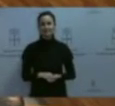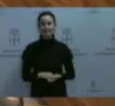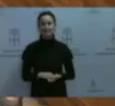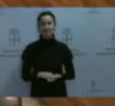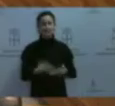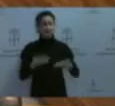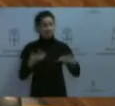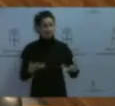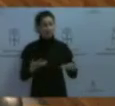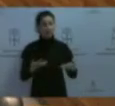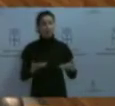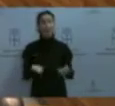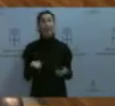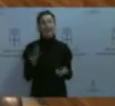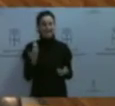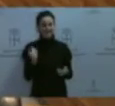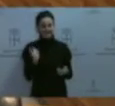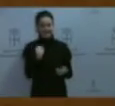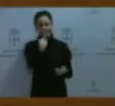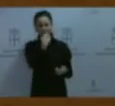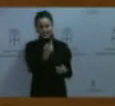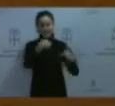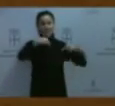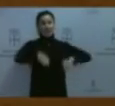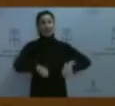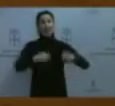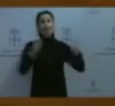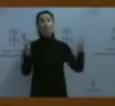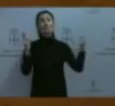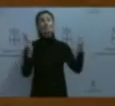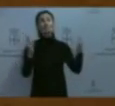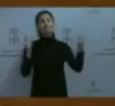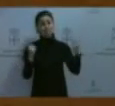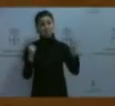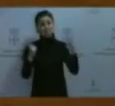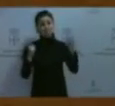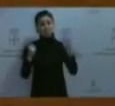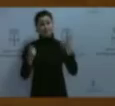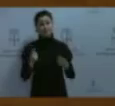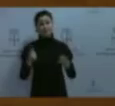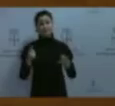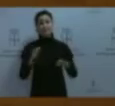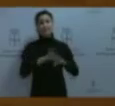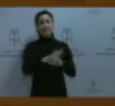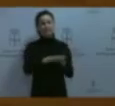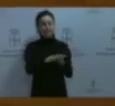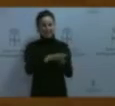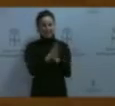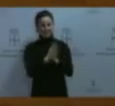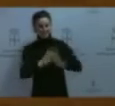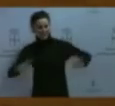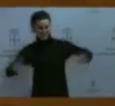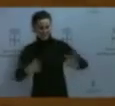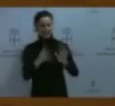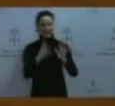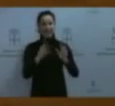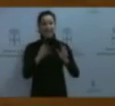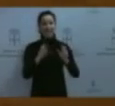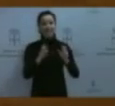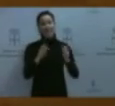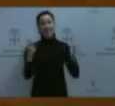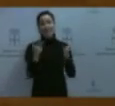Ya lo decía ayer que íbamos a tener ocasiones abondes para seguir falando, inda que el tiempo se nos agotara en la